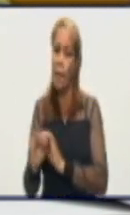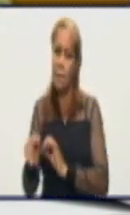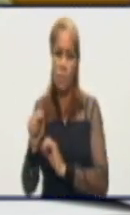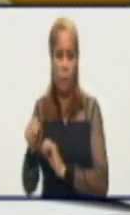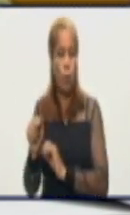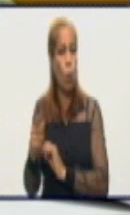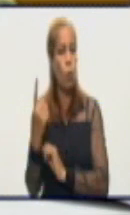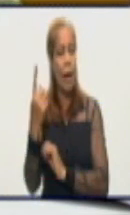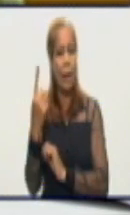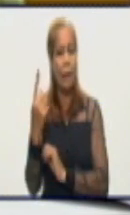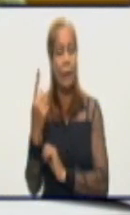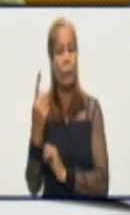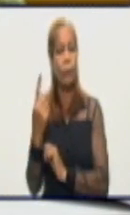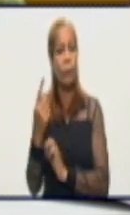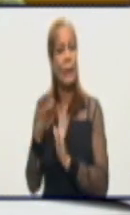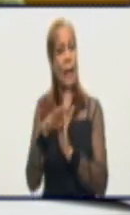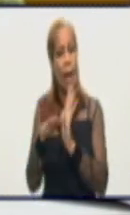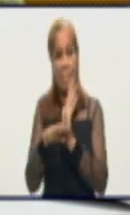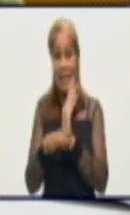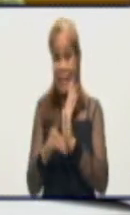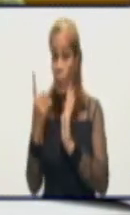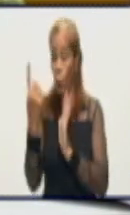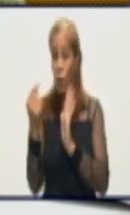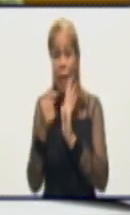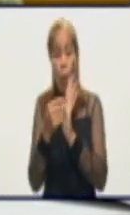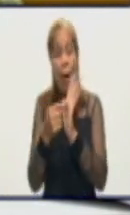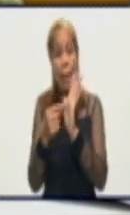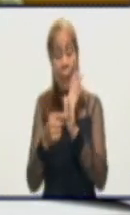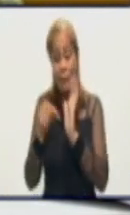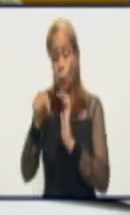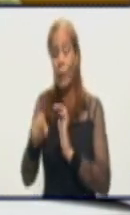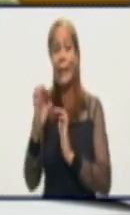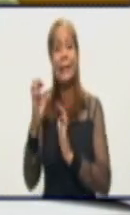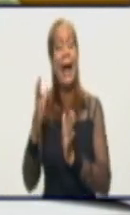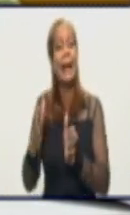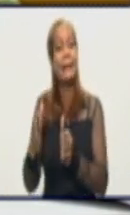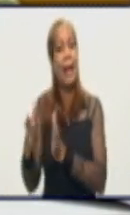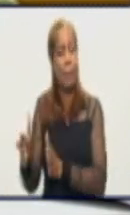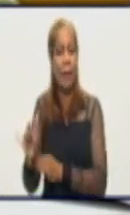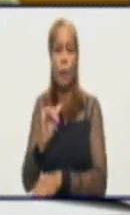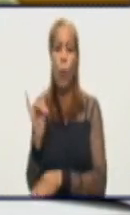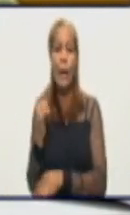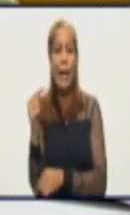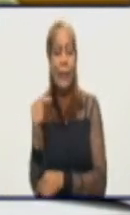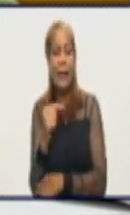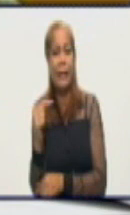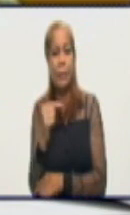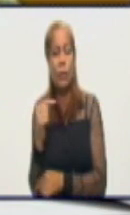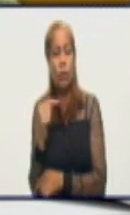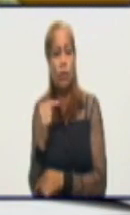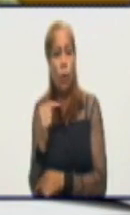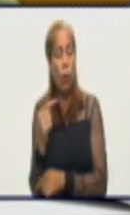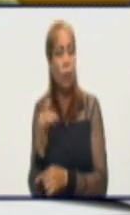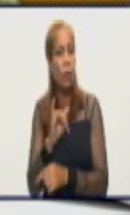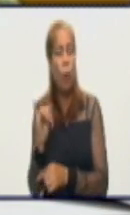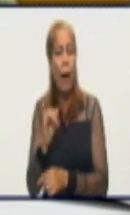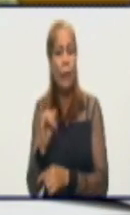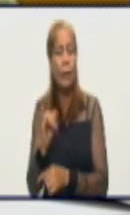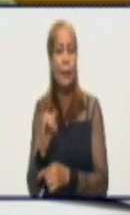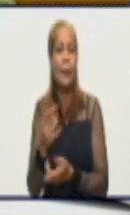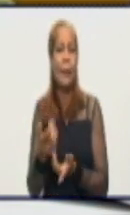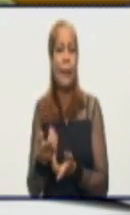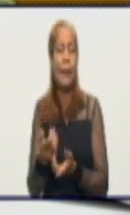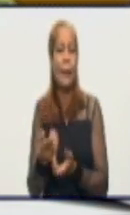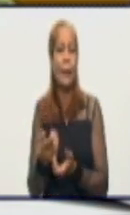uno de los aspectos fundamentales de esta etapa, como también la disminución de los niveles de actividad de las instituciones de salud.